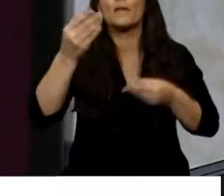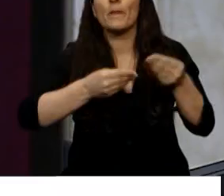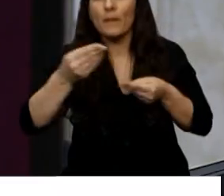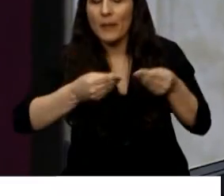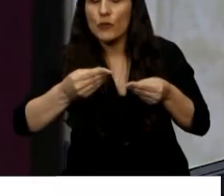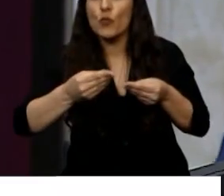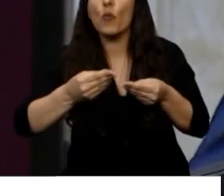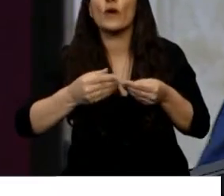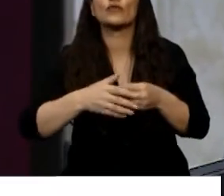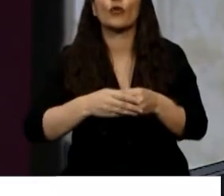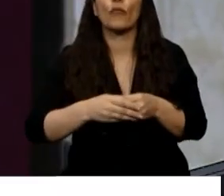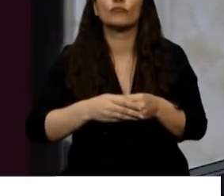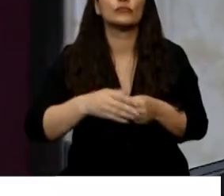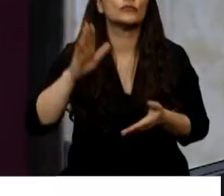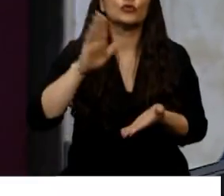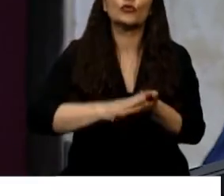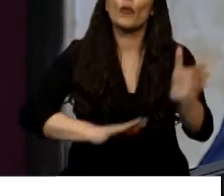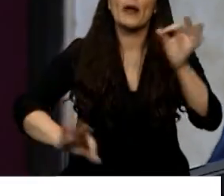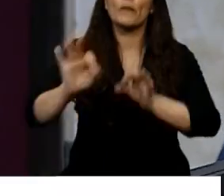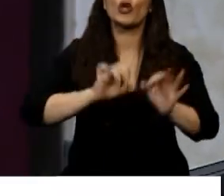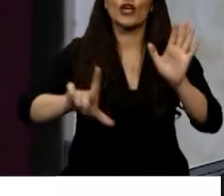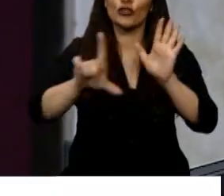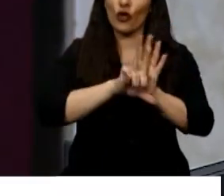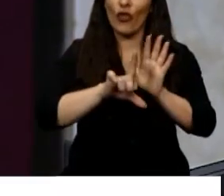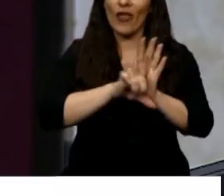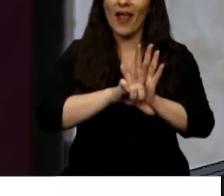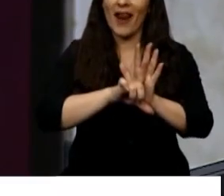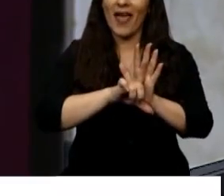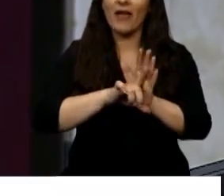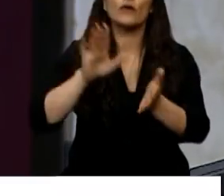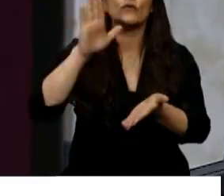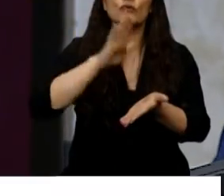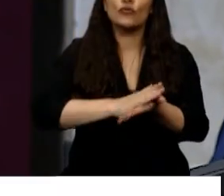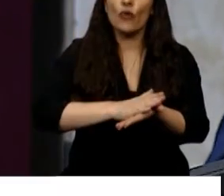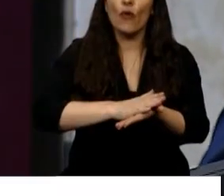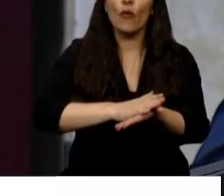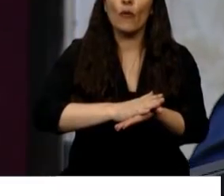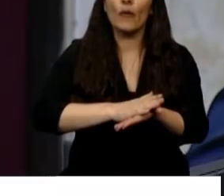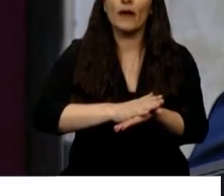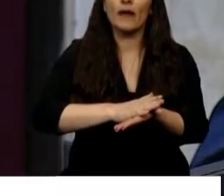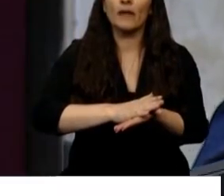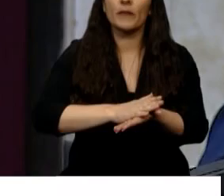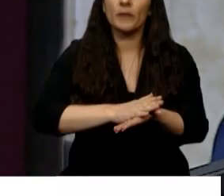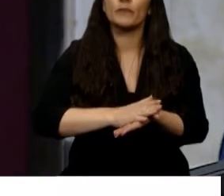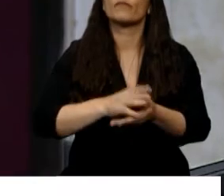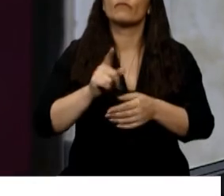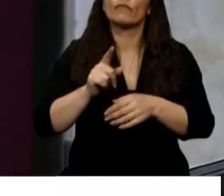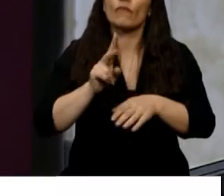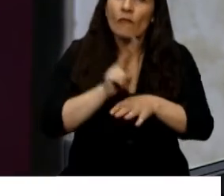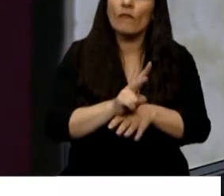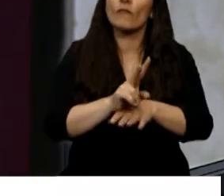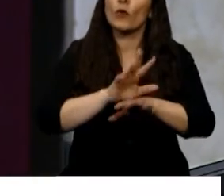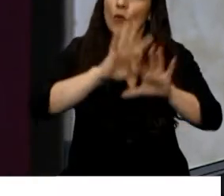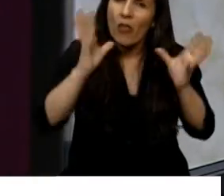y Hacienda recaído en el proyecto de ley sobre atención y cuidado